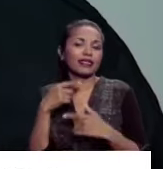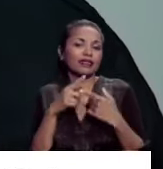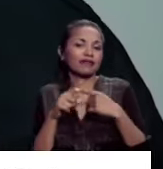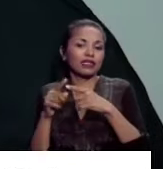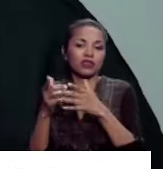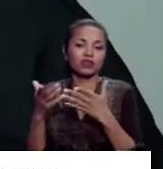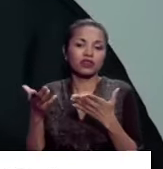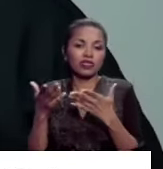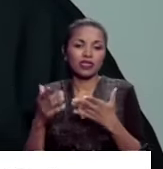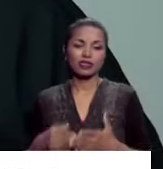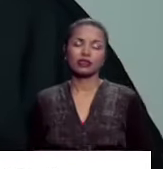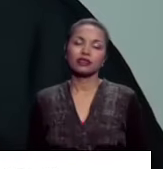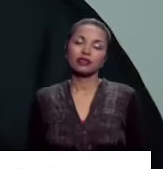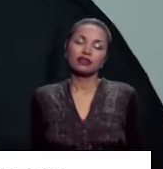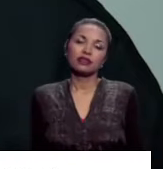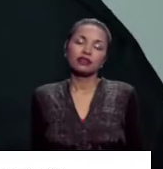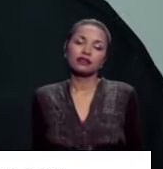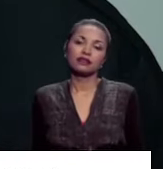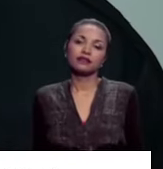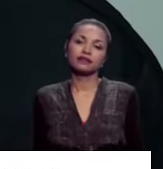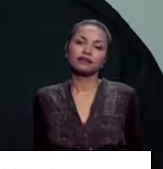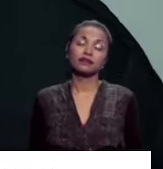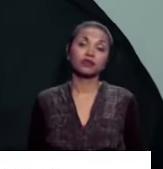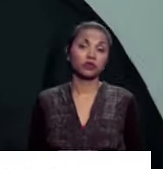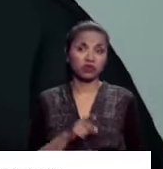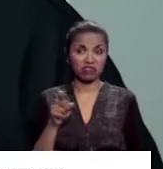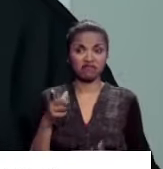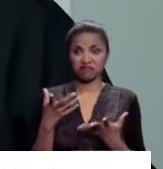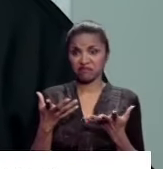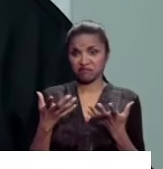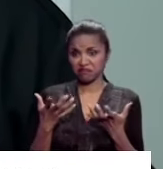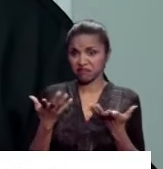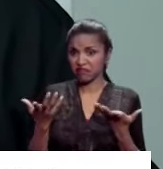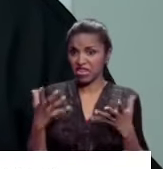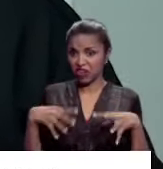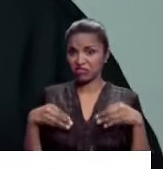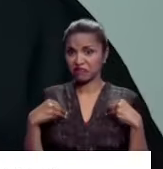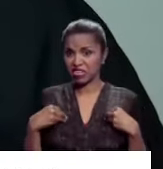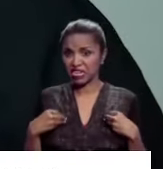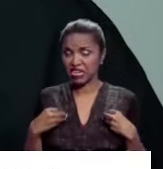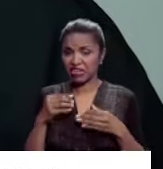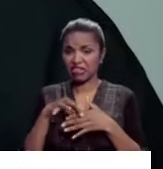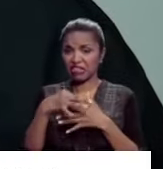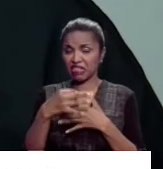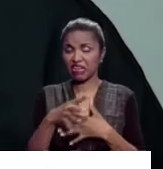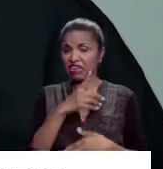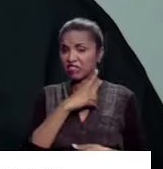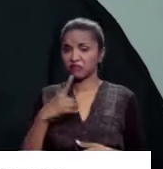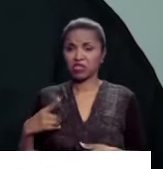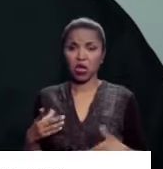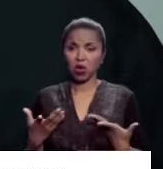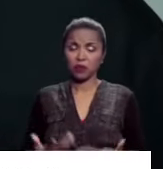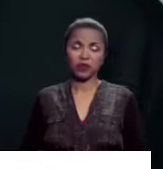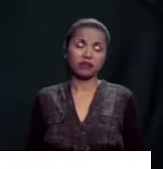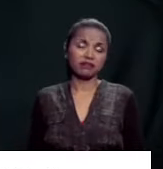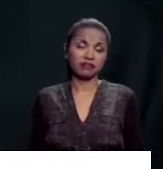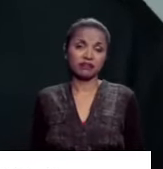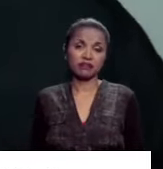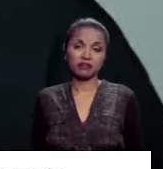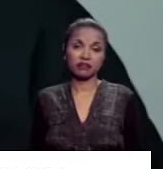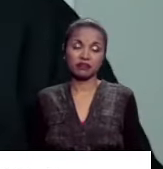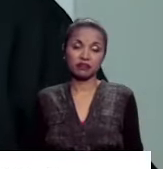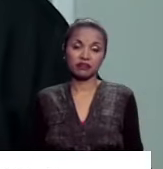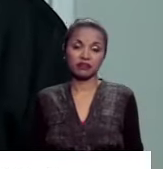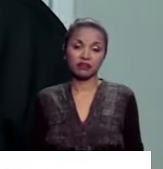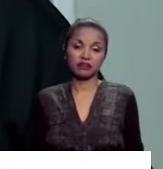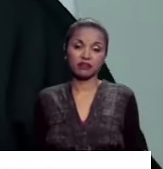entre diputados, incluyendo con usted mismo. ¿Tendría usted la disposición de que se haga lo que ella decide, lo que ella está pidiendo?